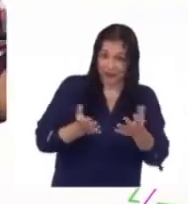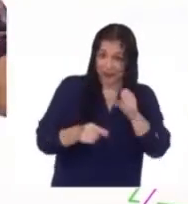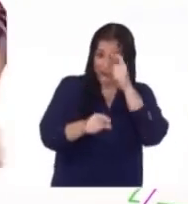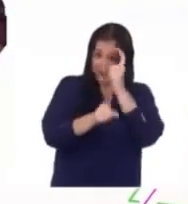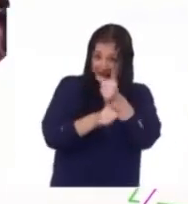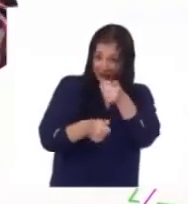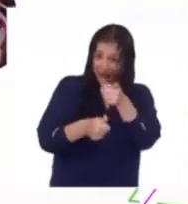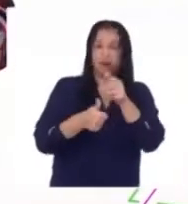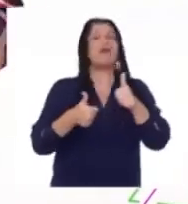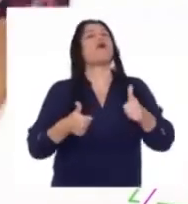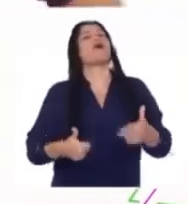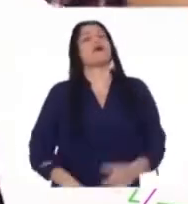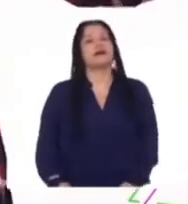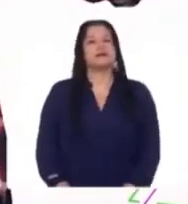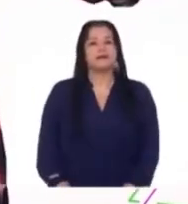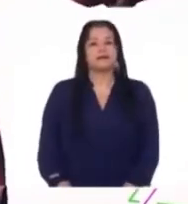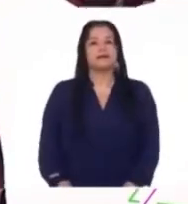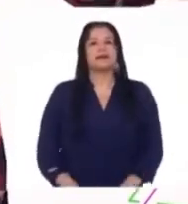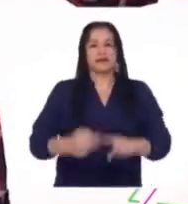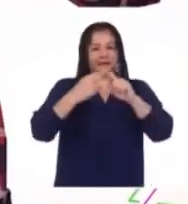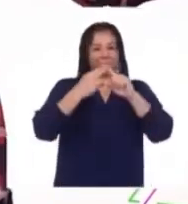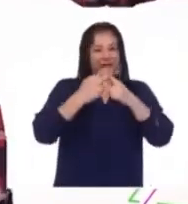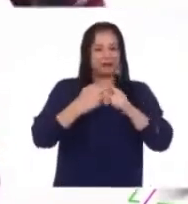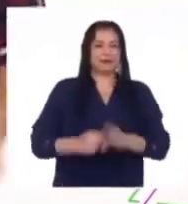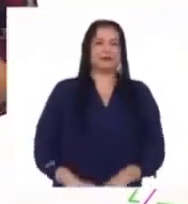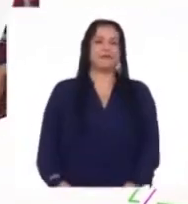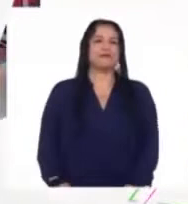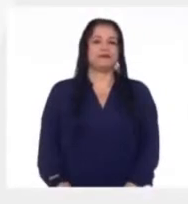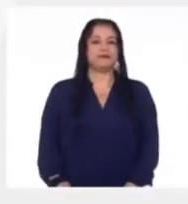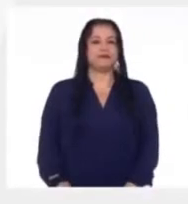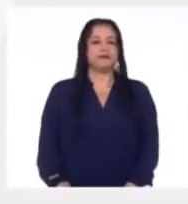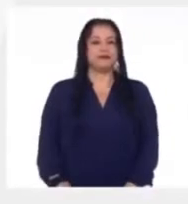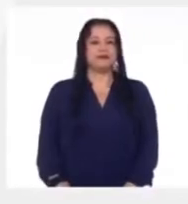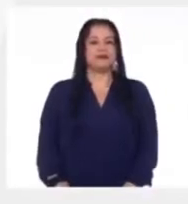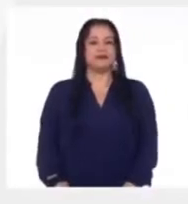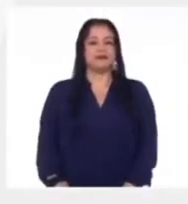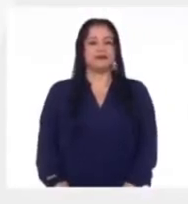¿Sí? Muy bien, entonces empecemos.